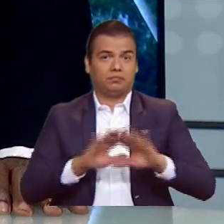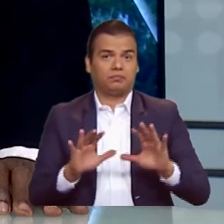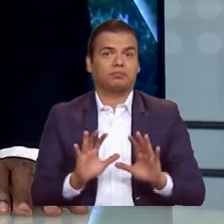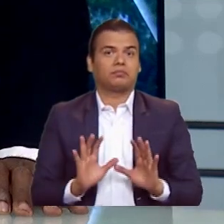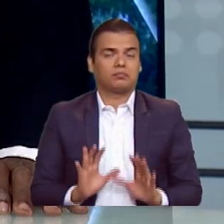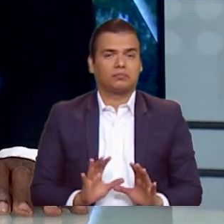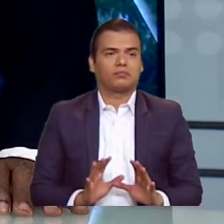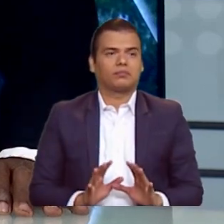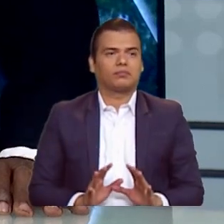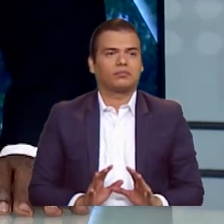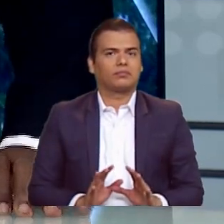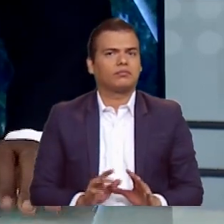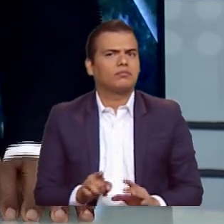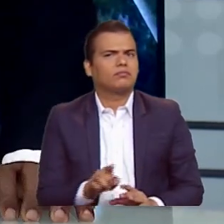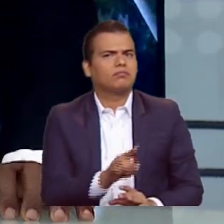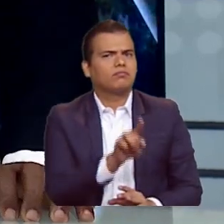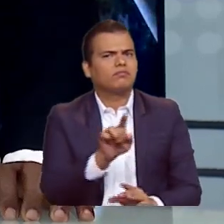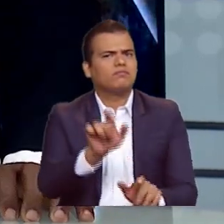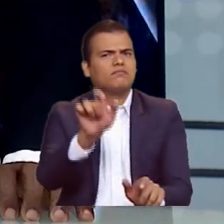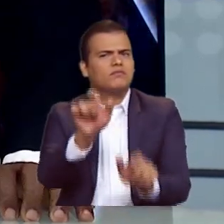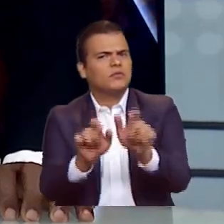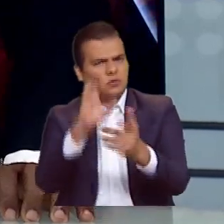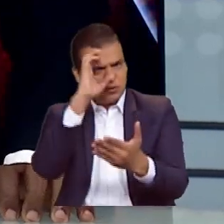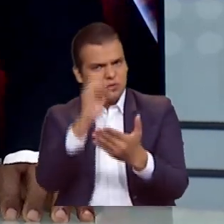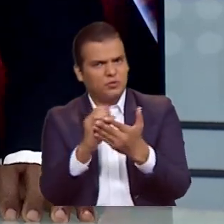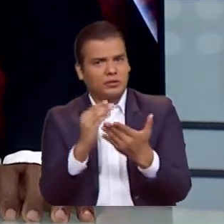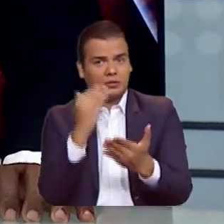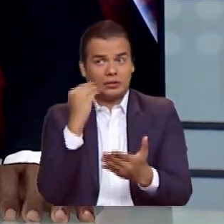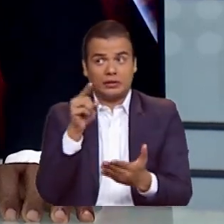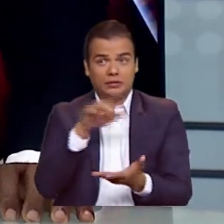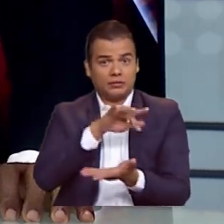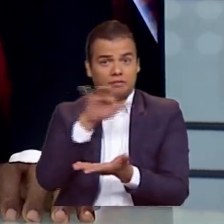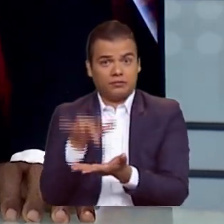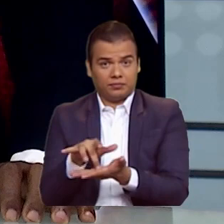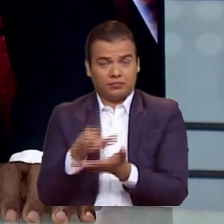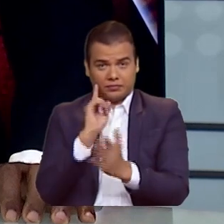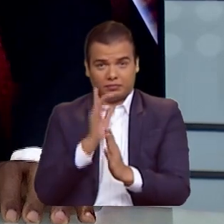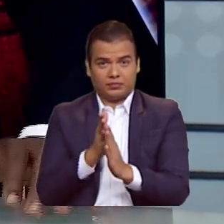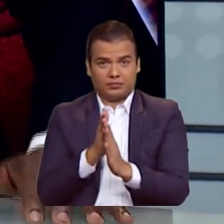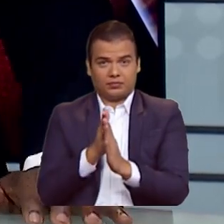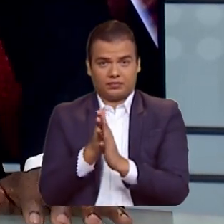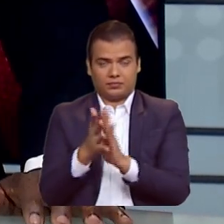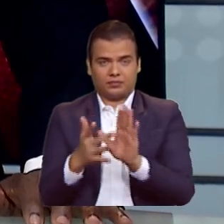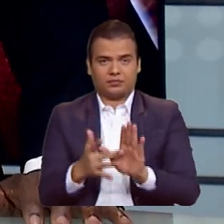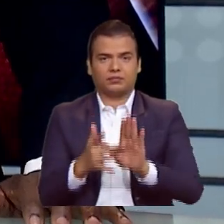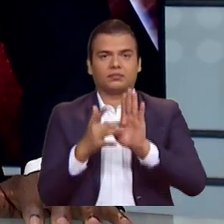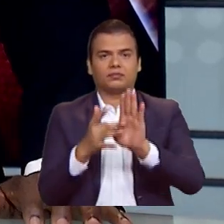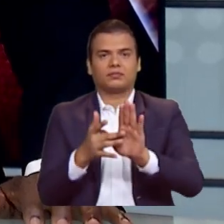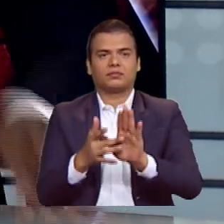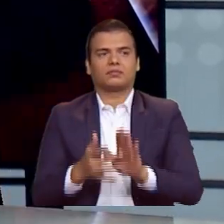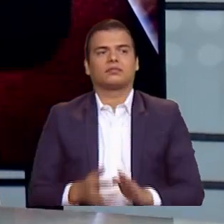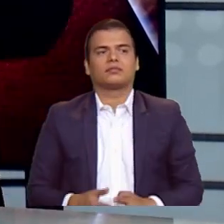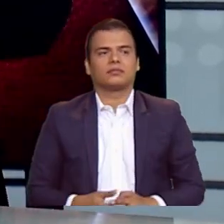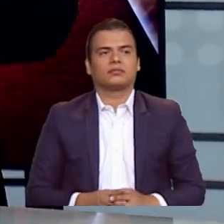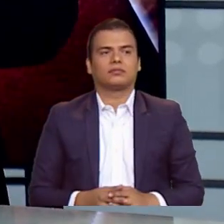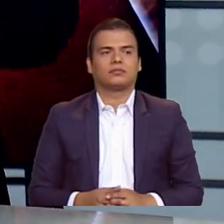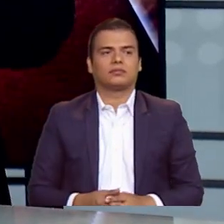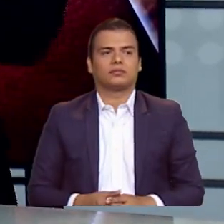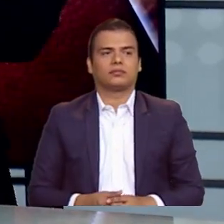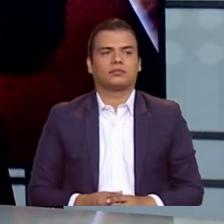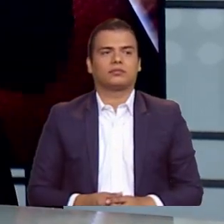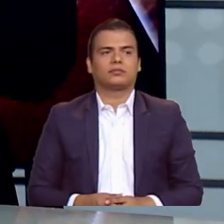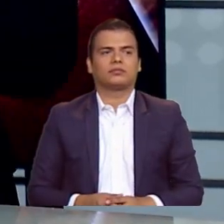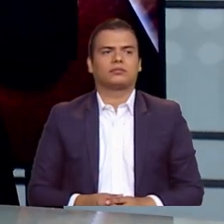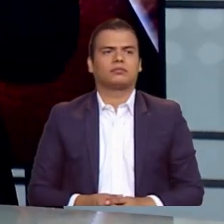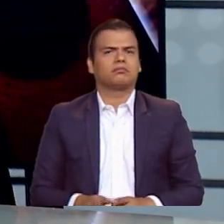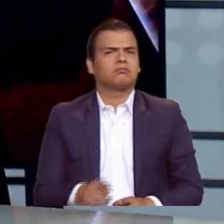Vamos a las reacciones con Valeria Medina en los exteriores de la capital del Valle del Cauca, en el sur de Cali.